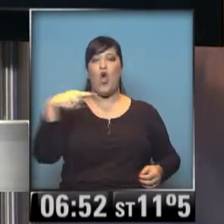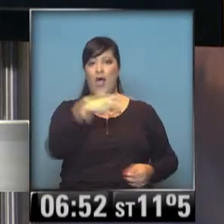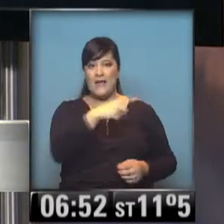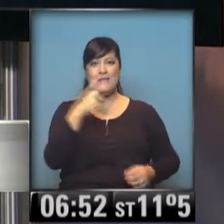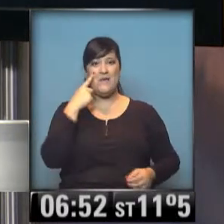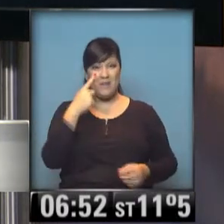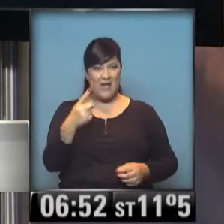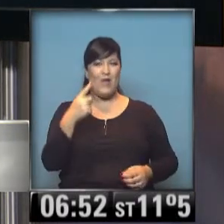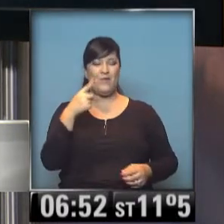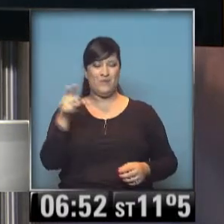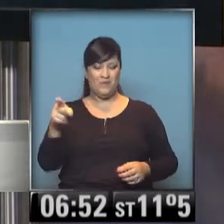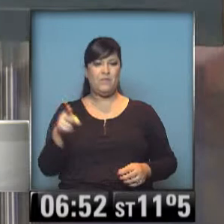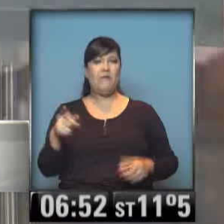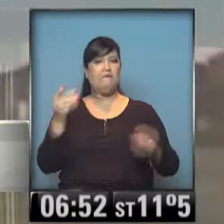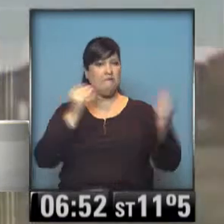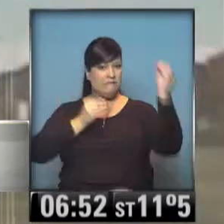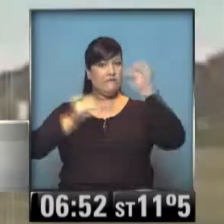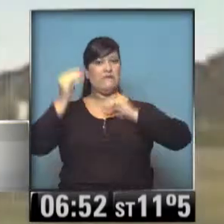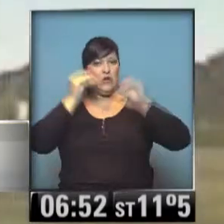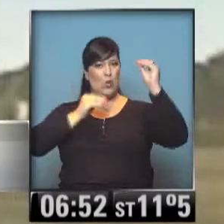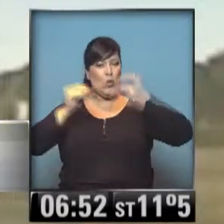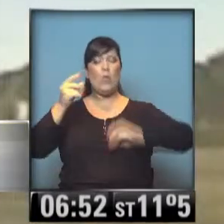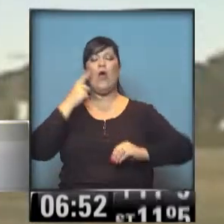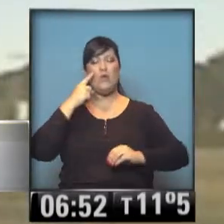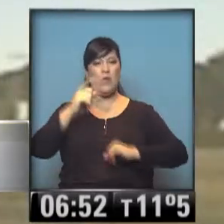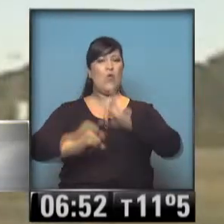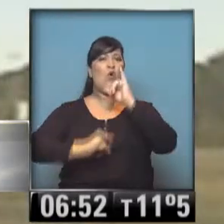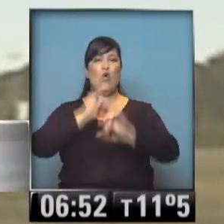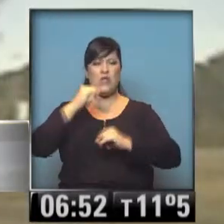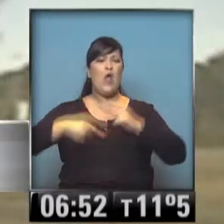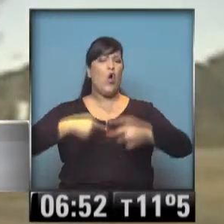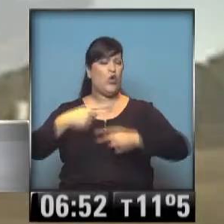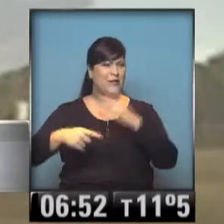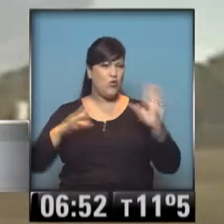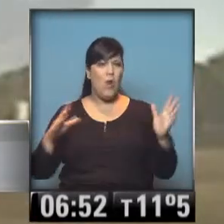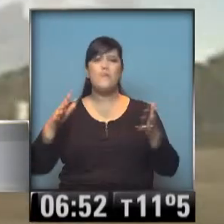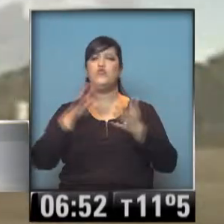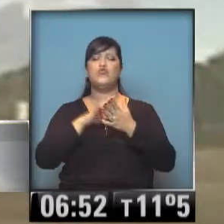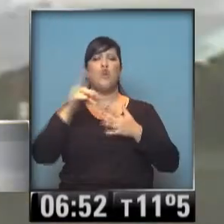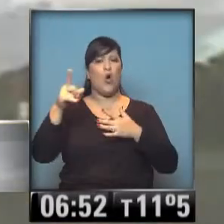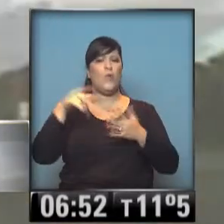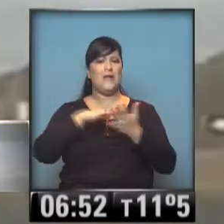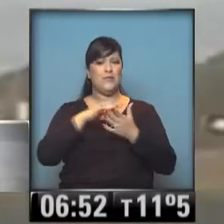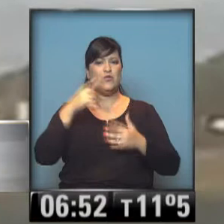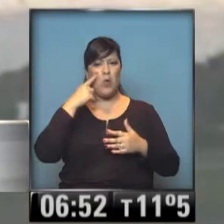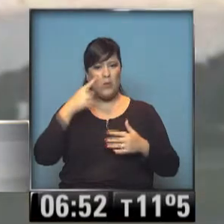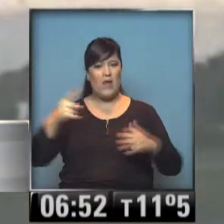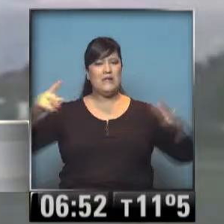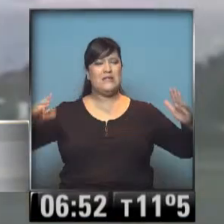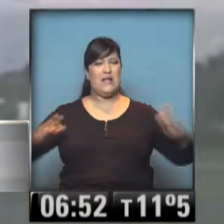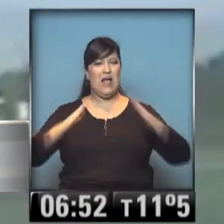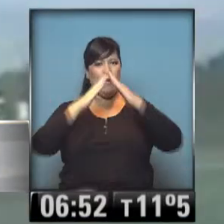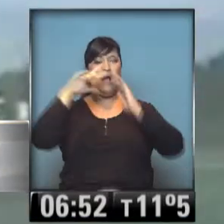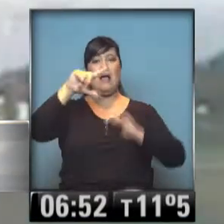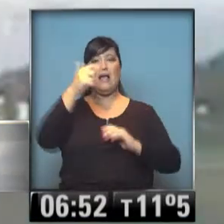última imagen. Preocupados entonces, vamos a seguir la evolución de esta situación. Ahí está el volcán Calbuco en